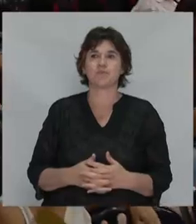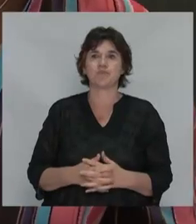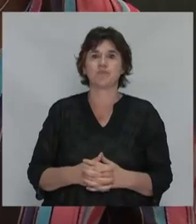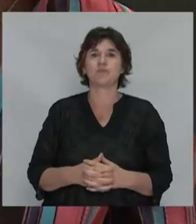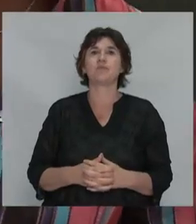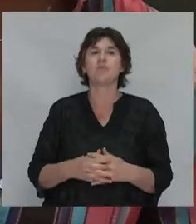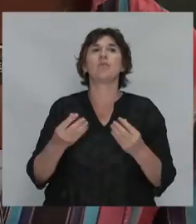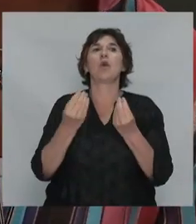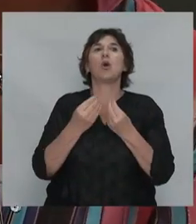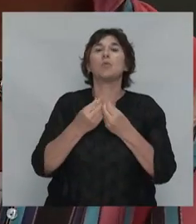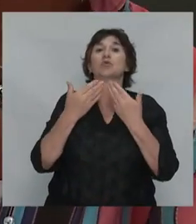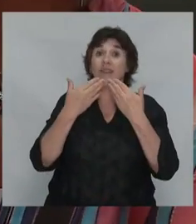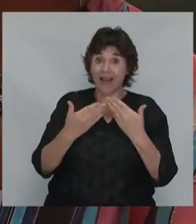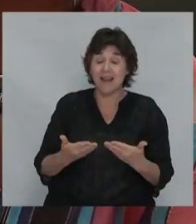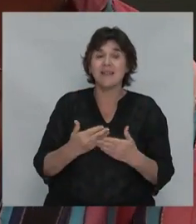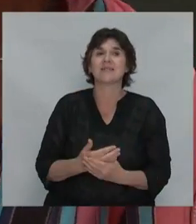muchas gracias